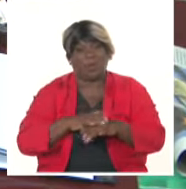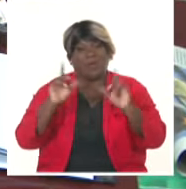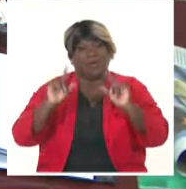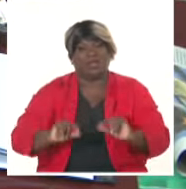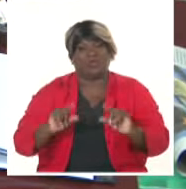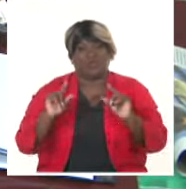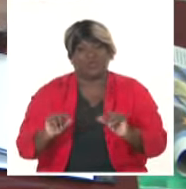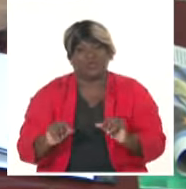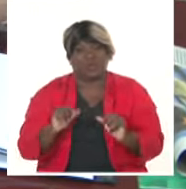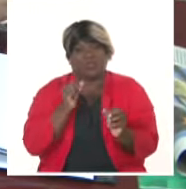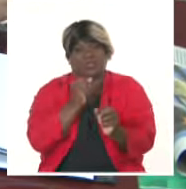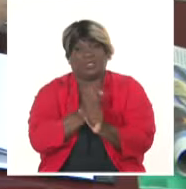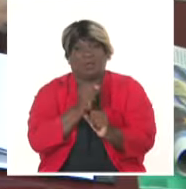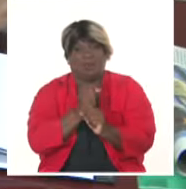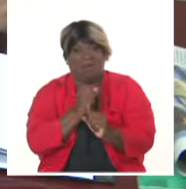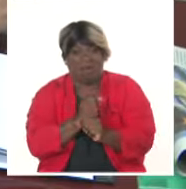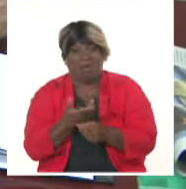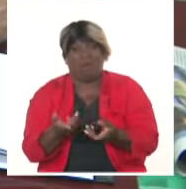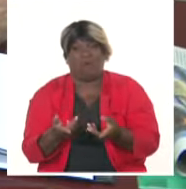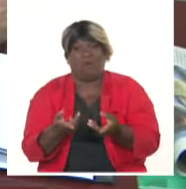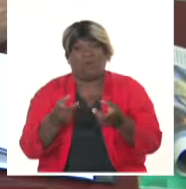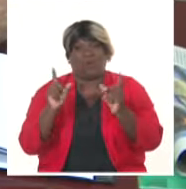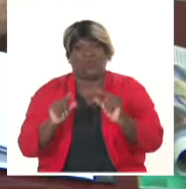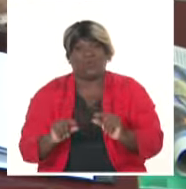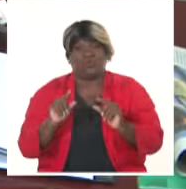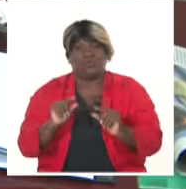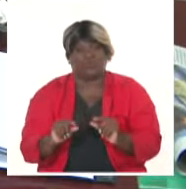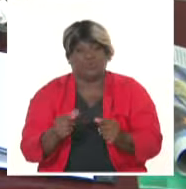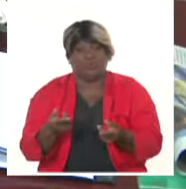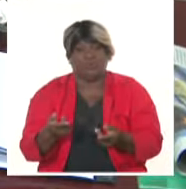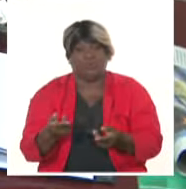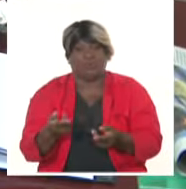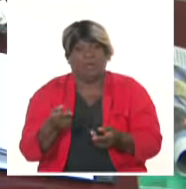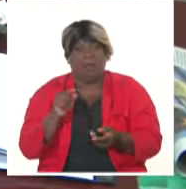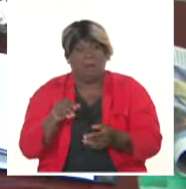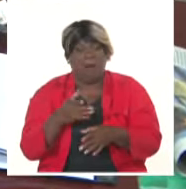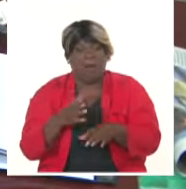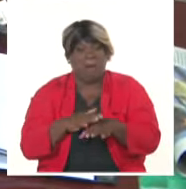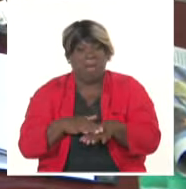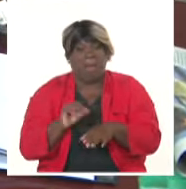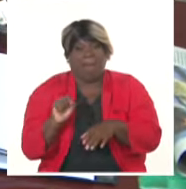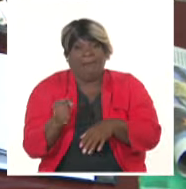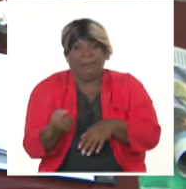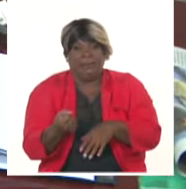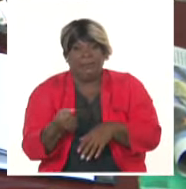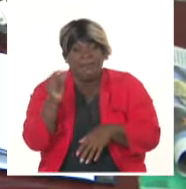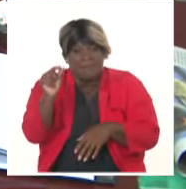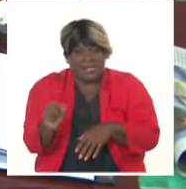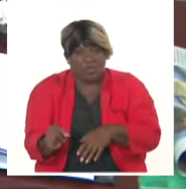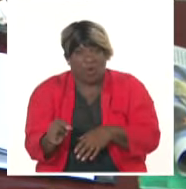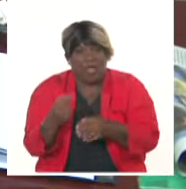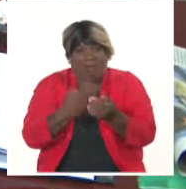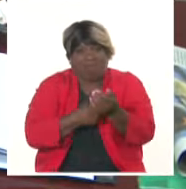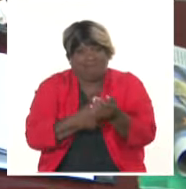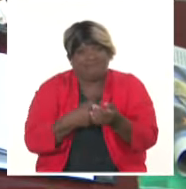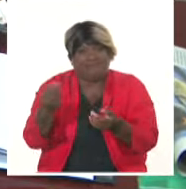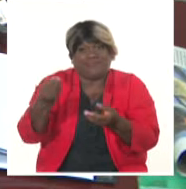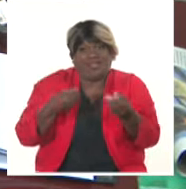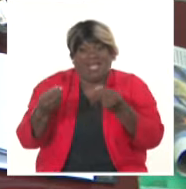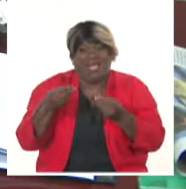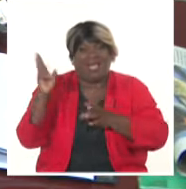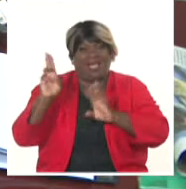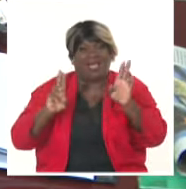actividad, de las presiones que han recibido proveedores tradicionales